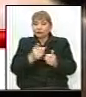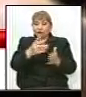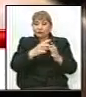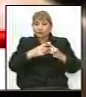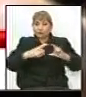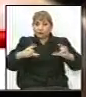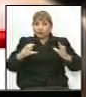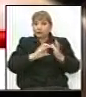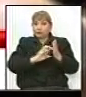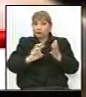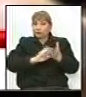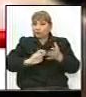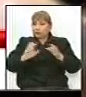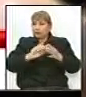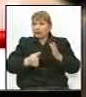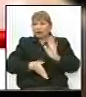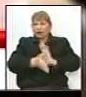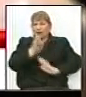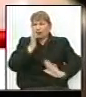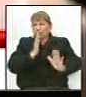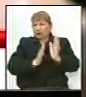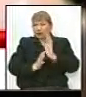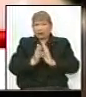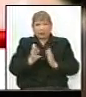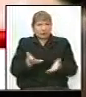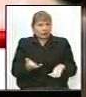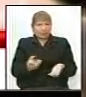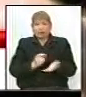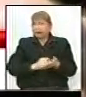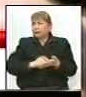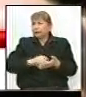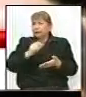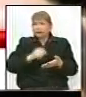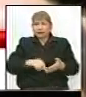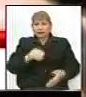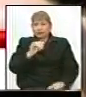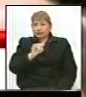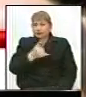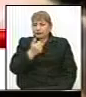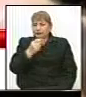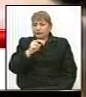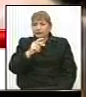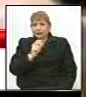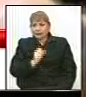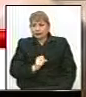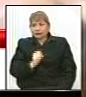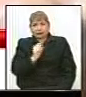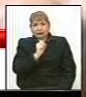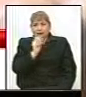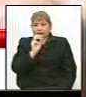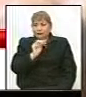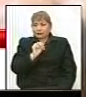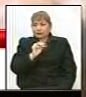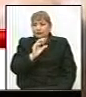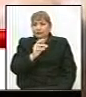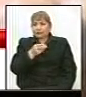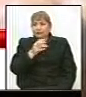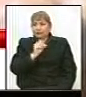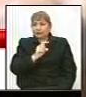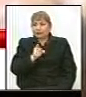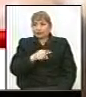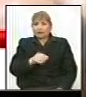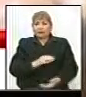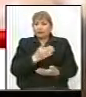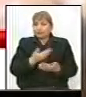las falsas firmas, como dice la congresista Janet Sánchez, respecto a estamos sobre las firmas, las falsas